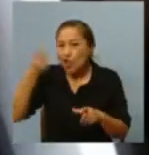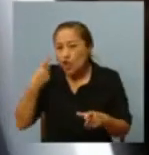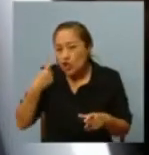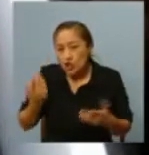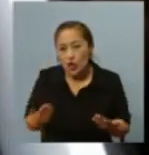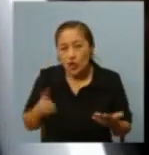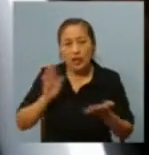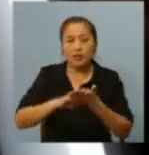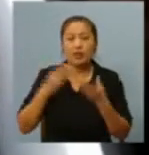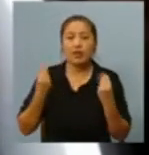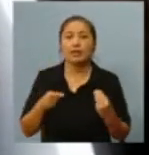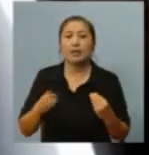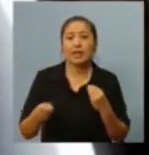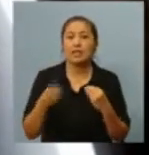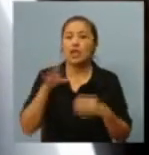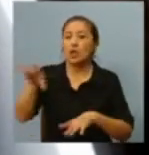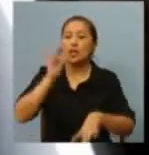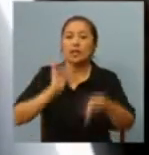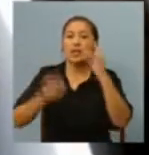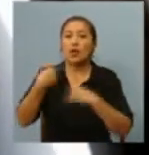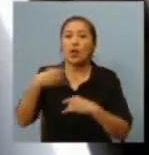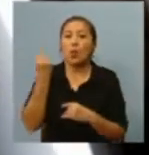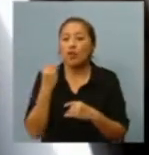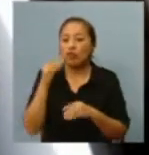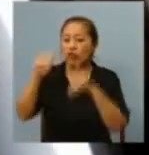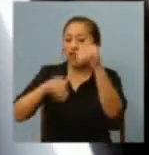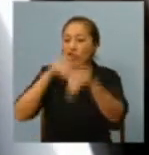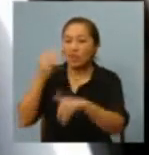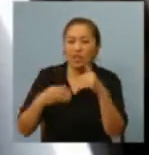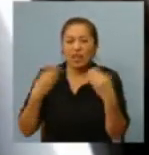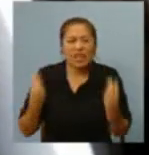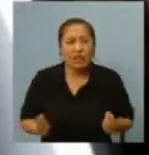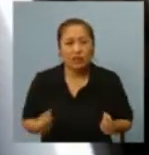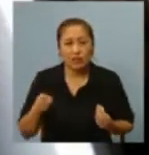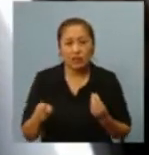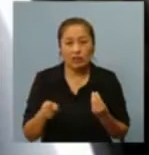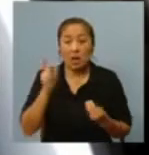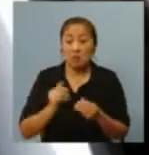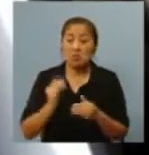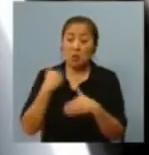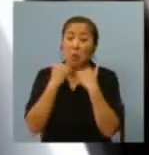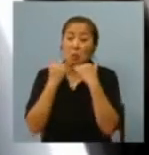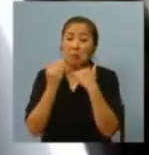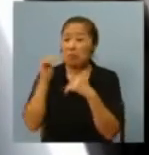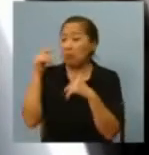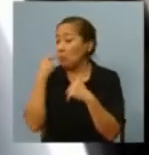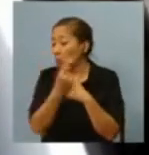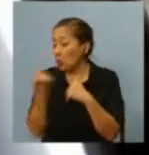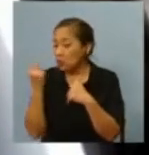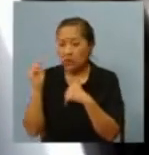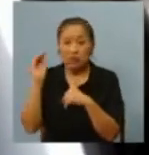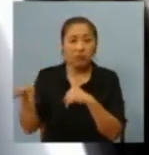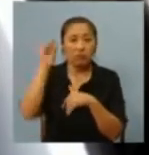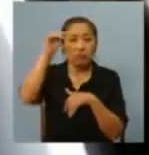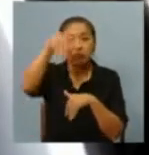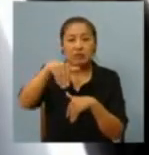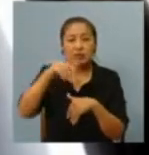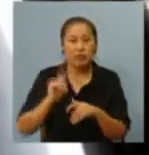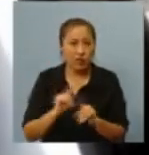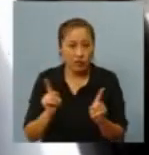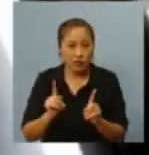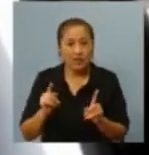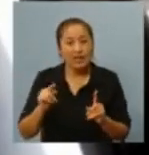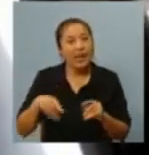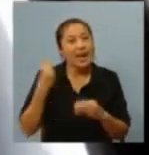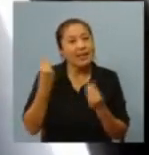conozca sobre qué es lo que se elige, cuándo se elige? Porque muchas veces la gente va a la urna y no conoce a nadie. Así es.